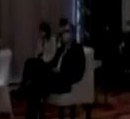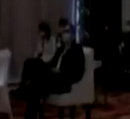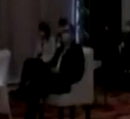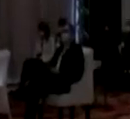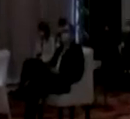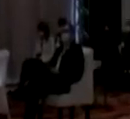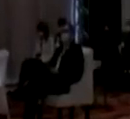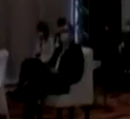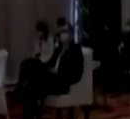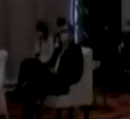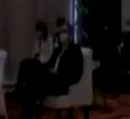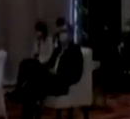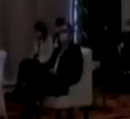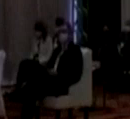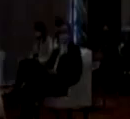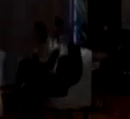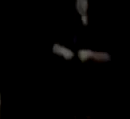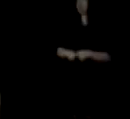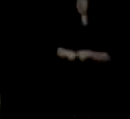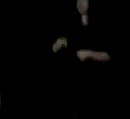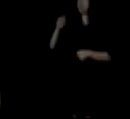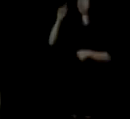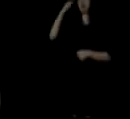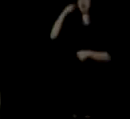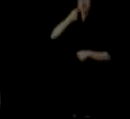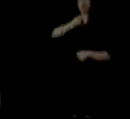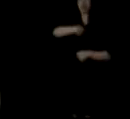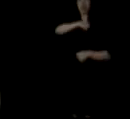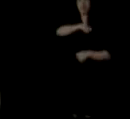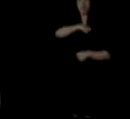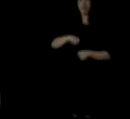Señor presidente del gobierno español,